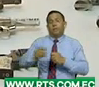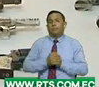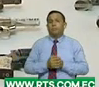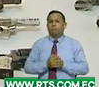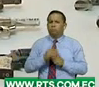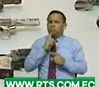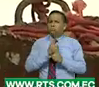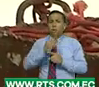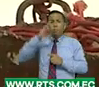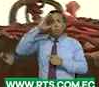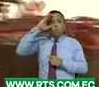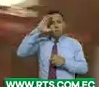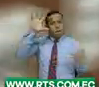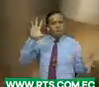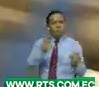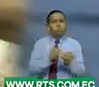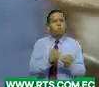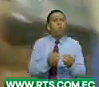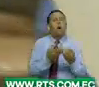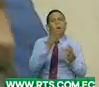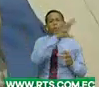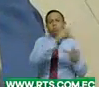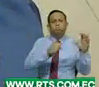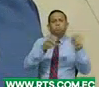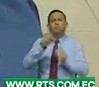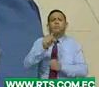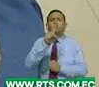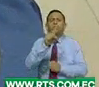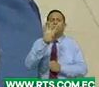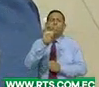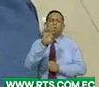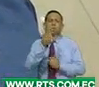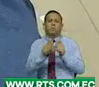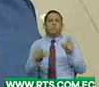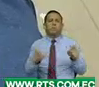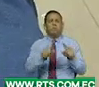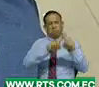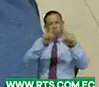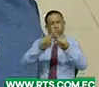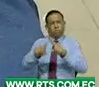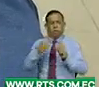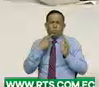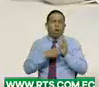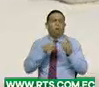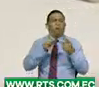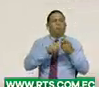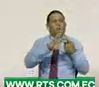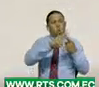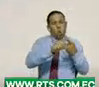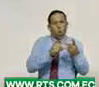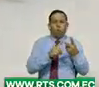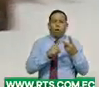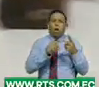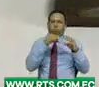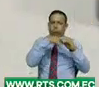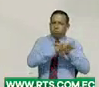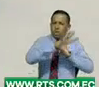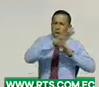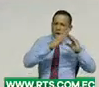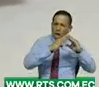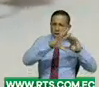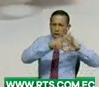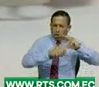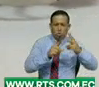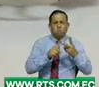policía detuvo a 114 personas por diferentes causas entre ellas robo a personas de vivienda además asalto y robo